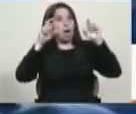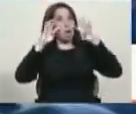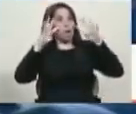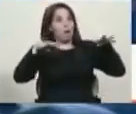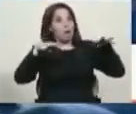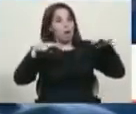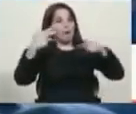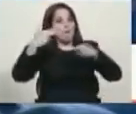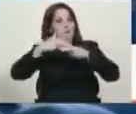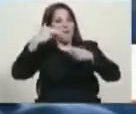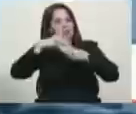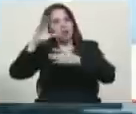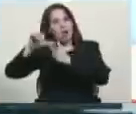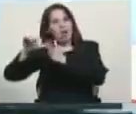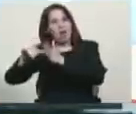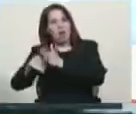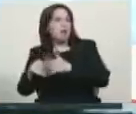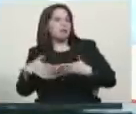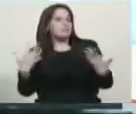el petróleo?